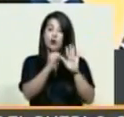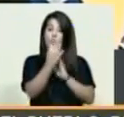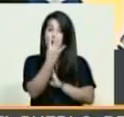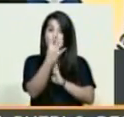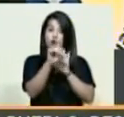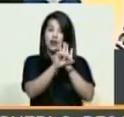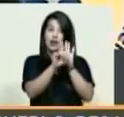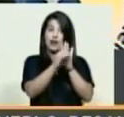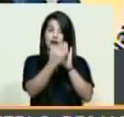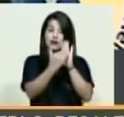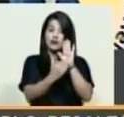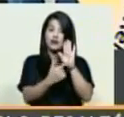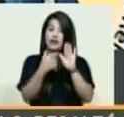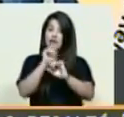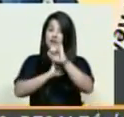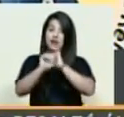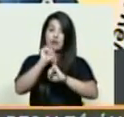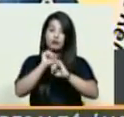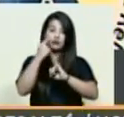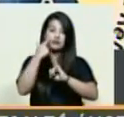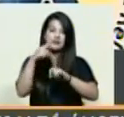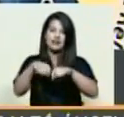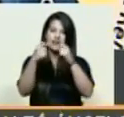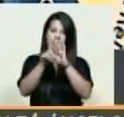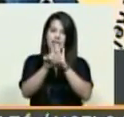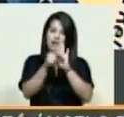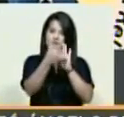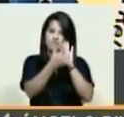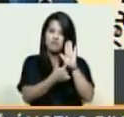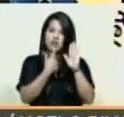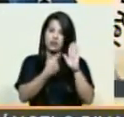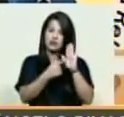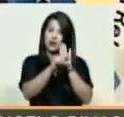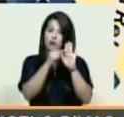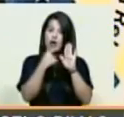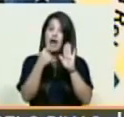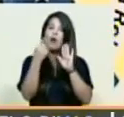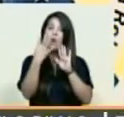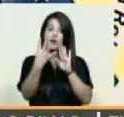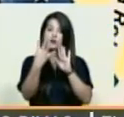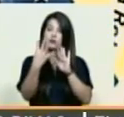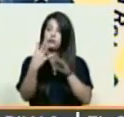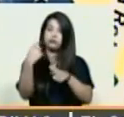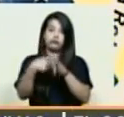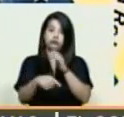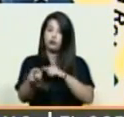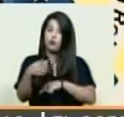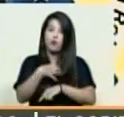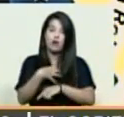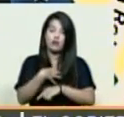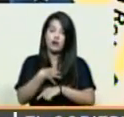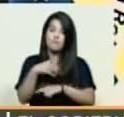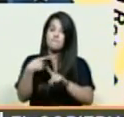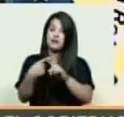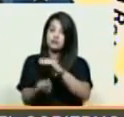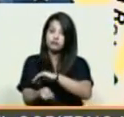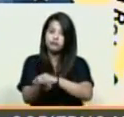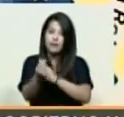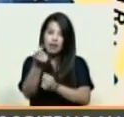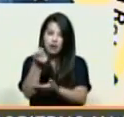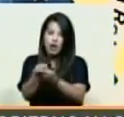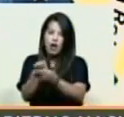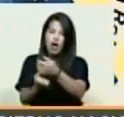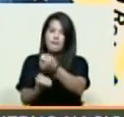Orgánica contra la Delincuencia Organizada y Financiamiento al Terrorismo, por supuesto constituyendo claras